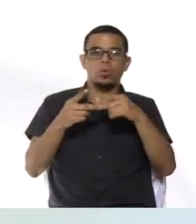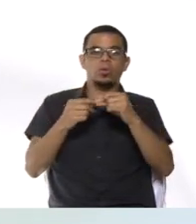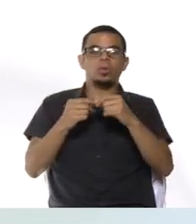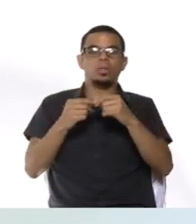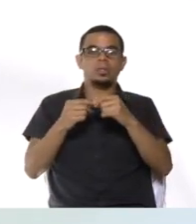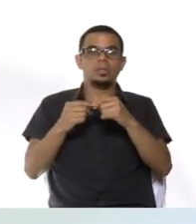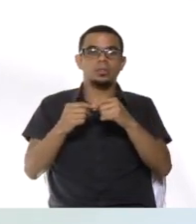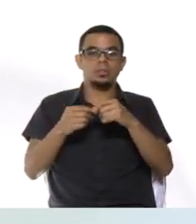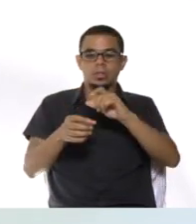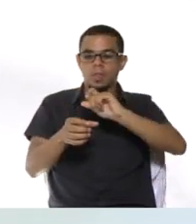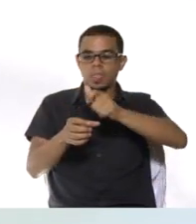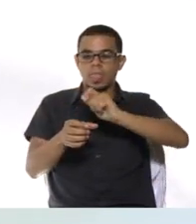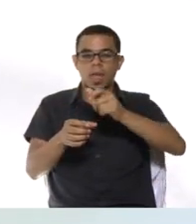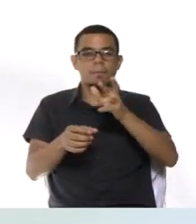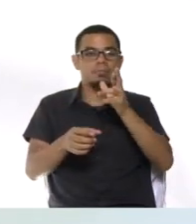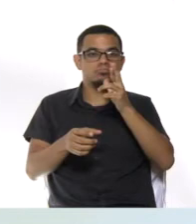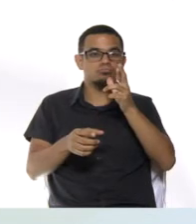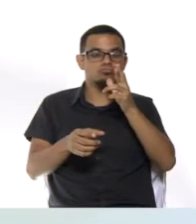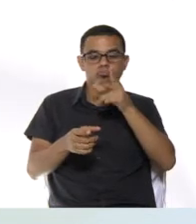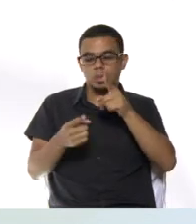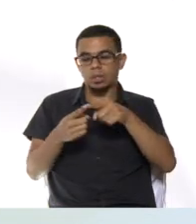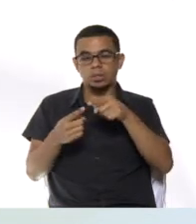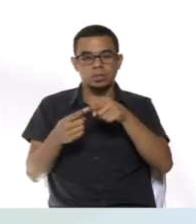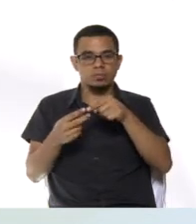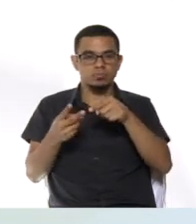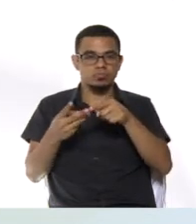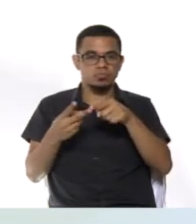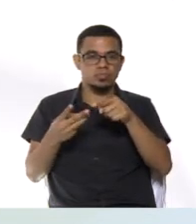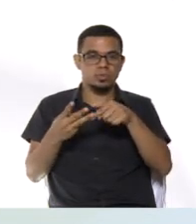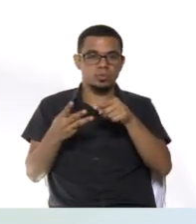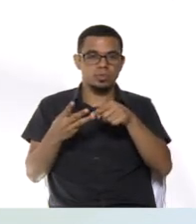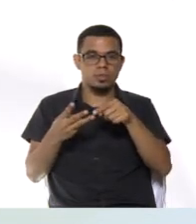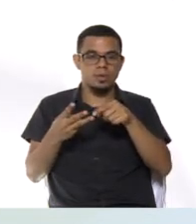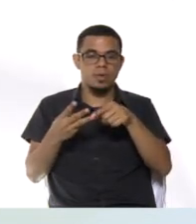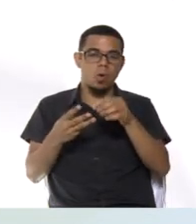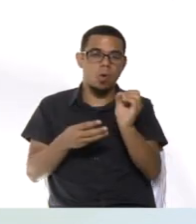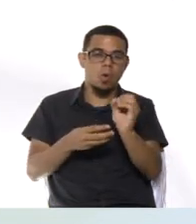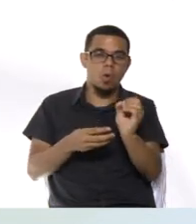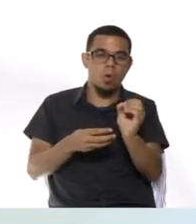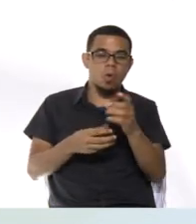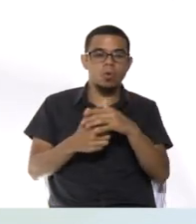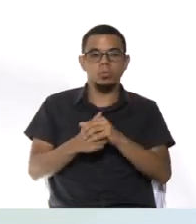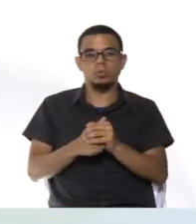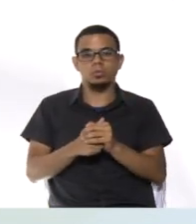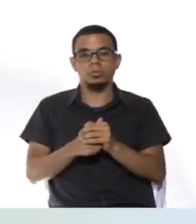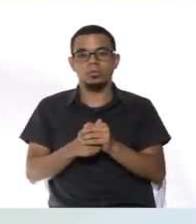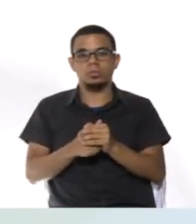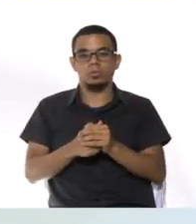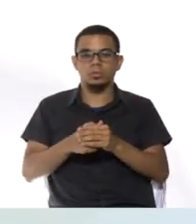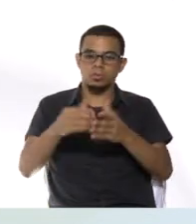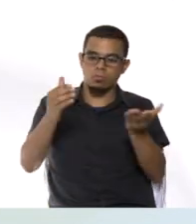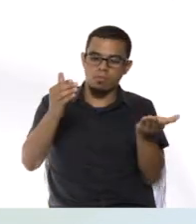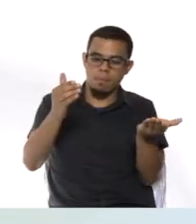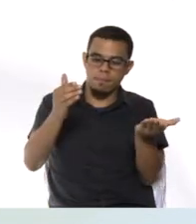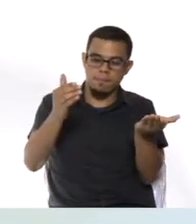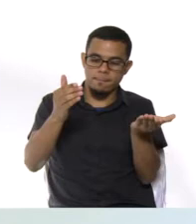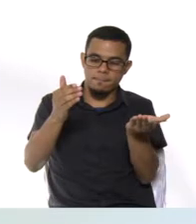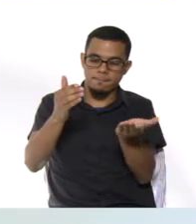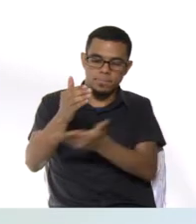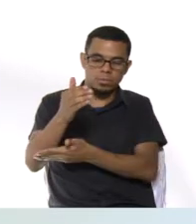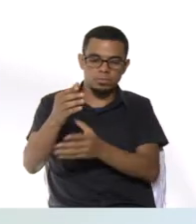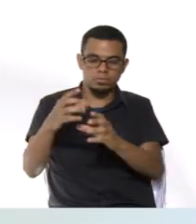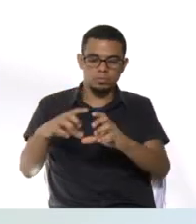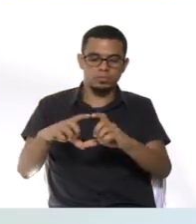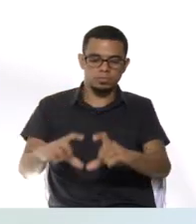tenemos pintura, tapas de refresco, y podemos utilizar también latas de leche o la parte de abajo de las latas de